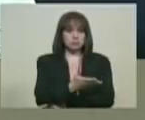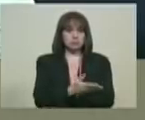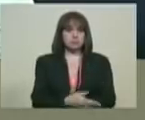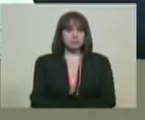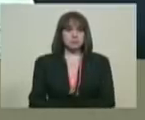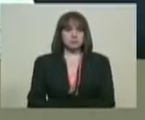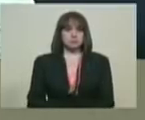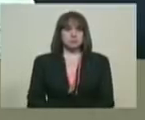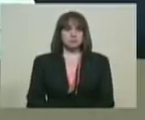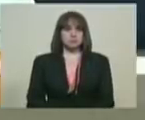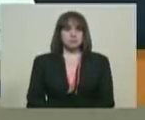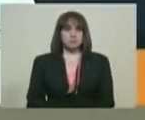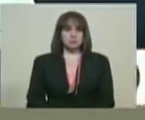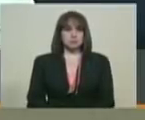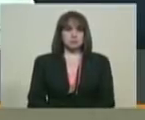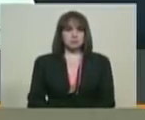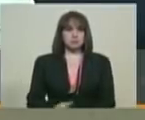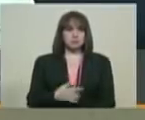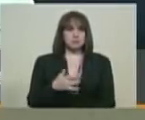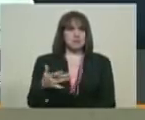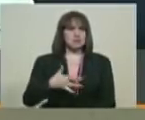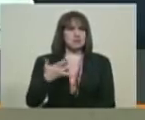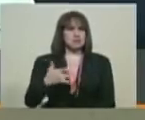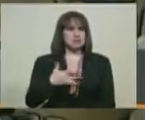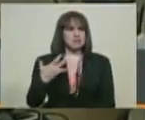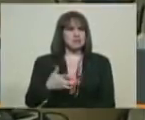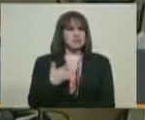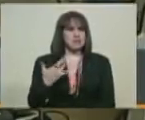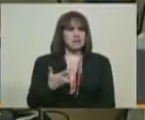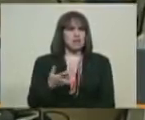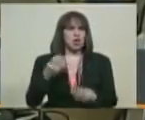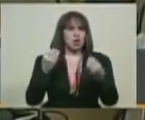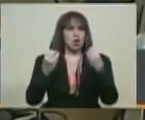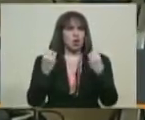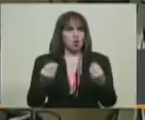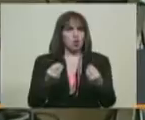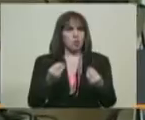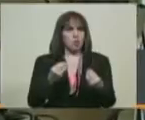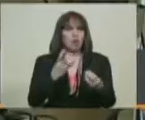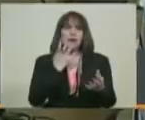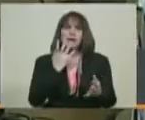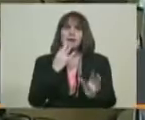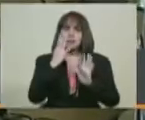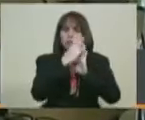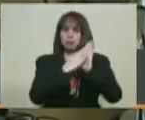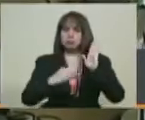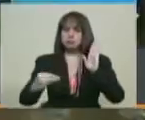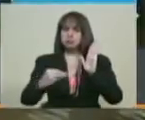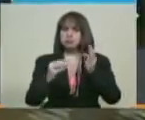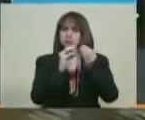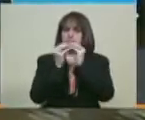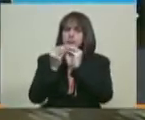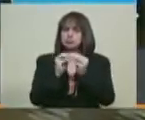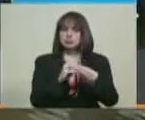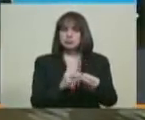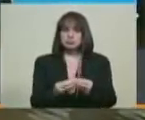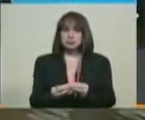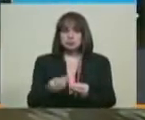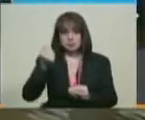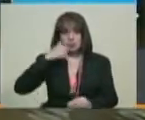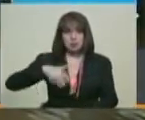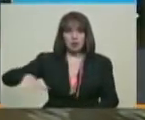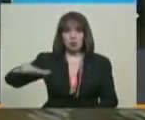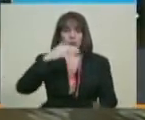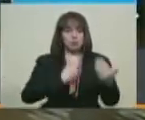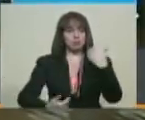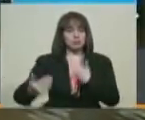y se siente un ejemplo y un mandato de reparación a los pueblos